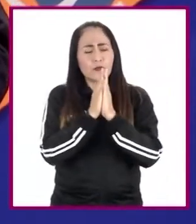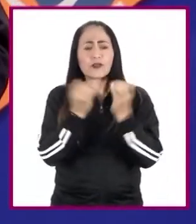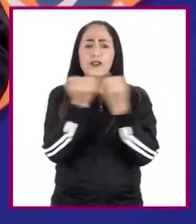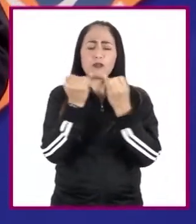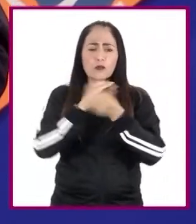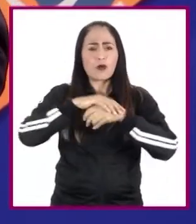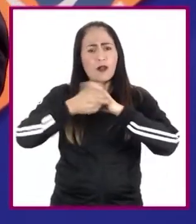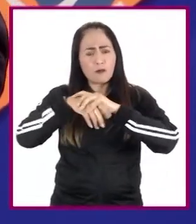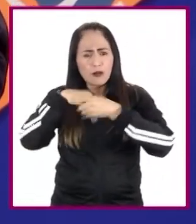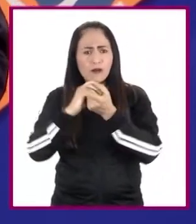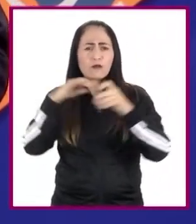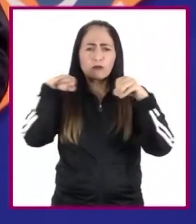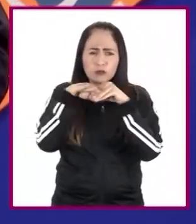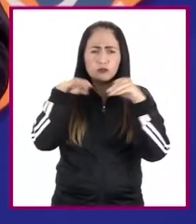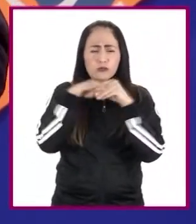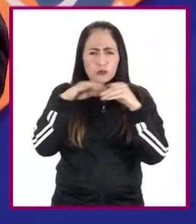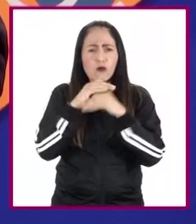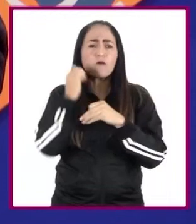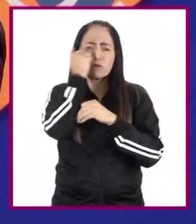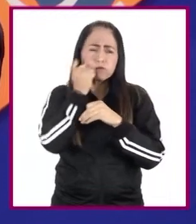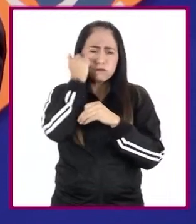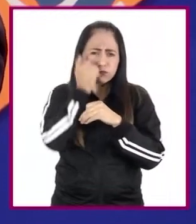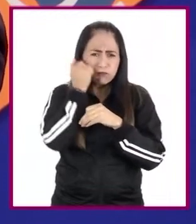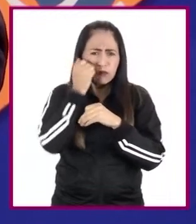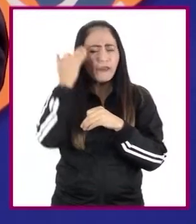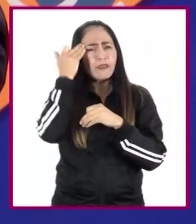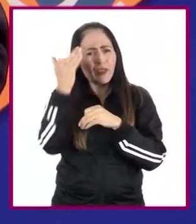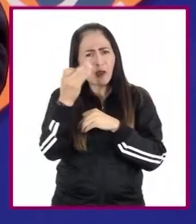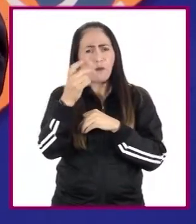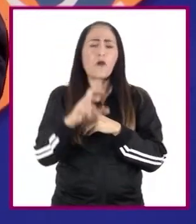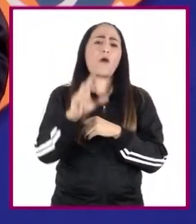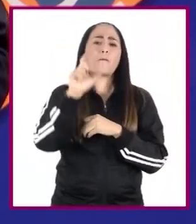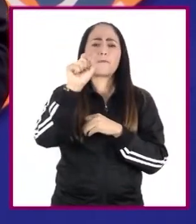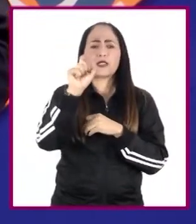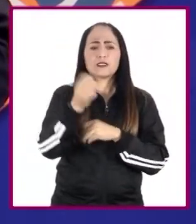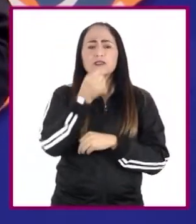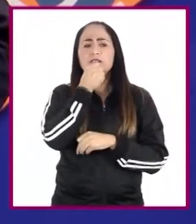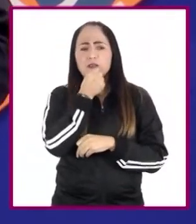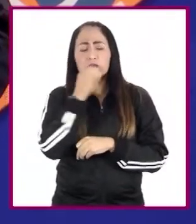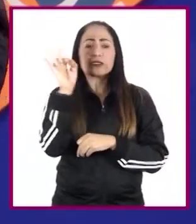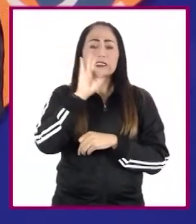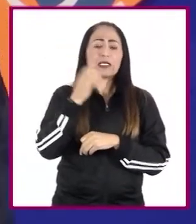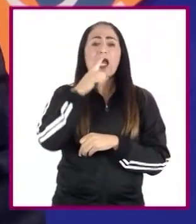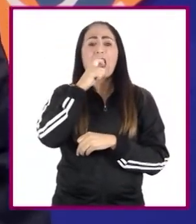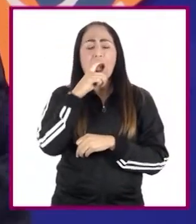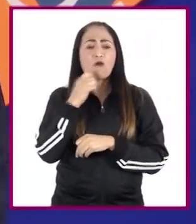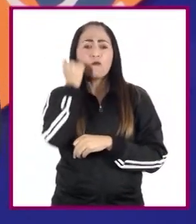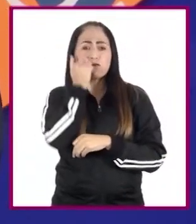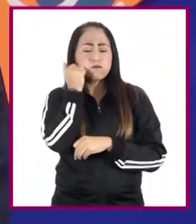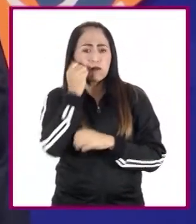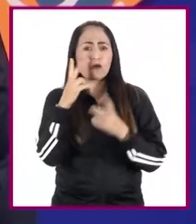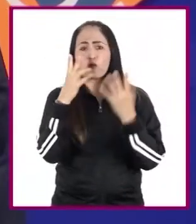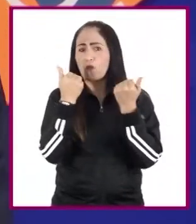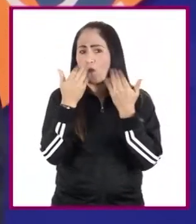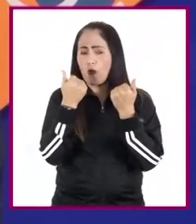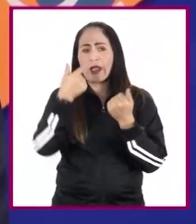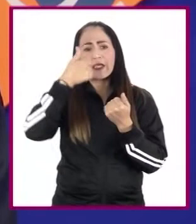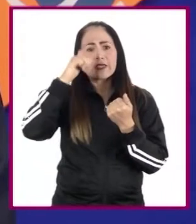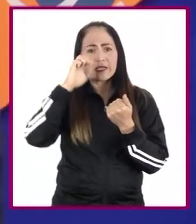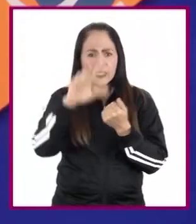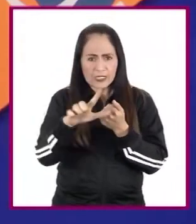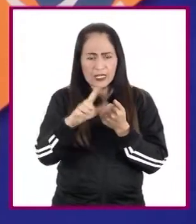manos frecuentemente con suficiente jabón por al menos 20 segundos. Si no disponen de agua y jabón, utilicen gel con una concentración